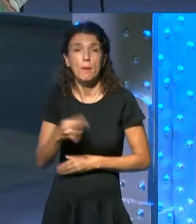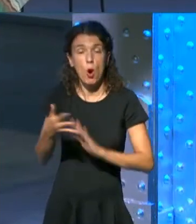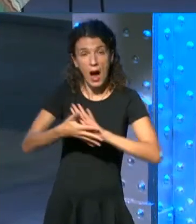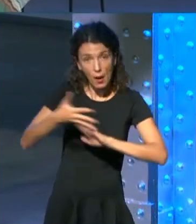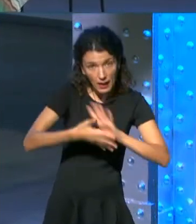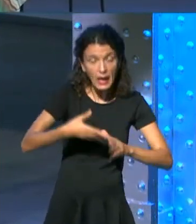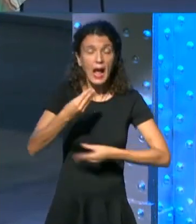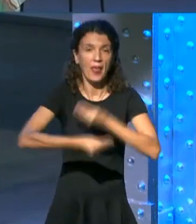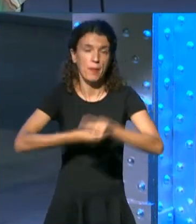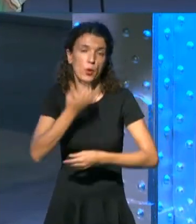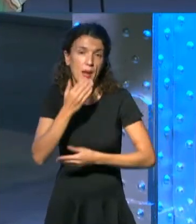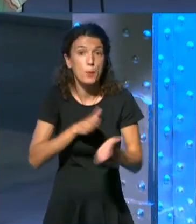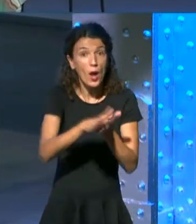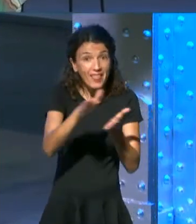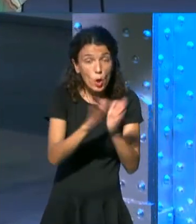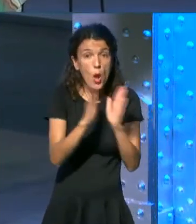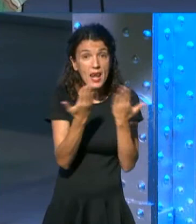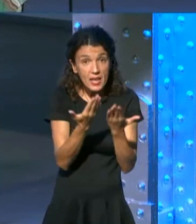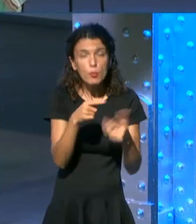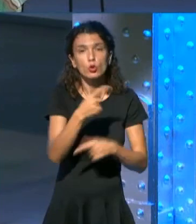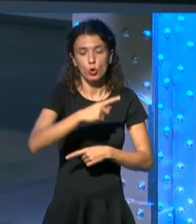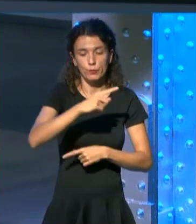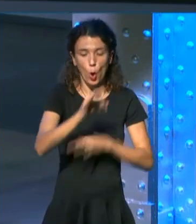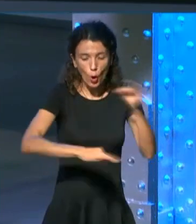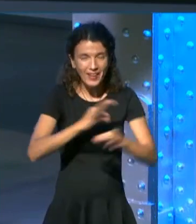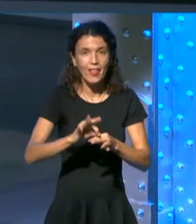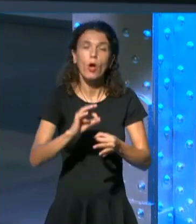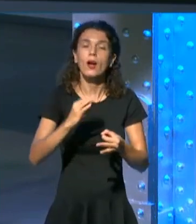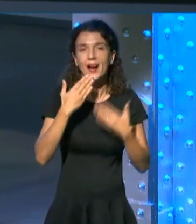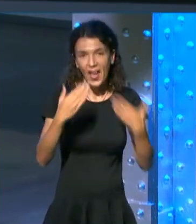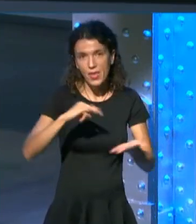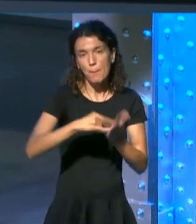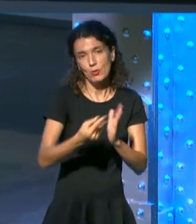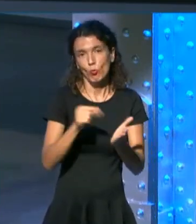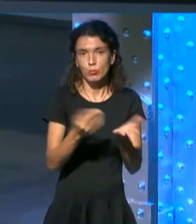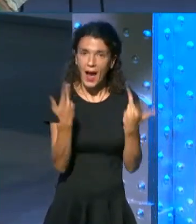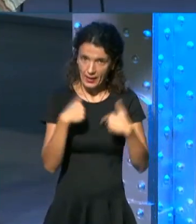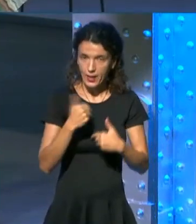hacer la edición del libro, nosotros nos organizamos con métodos ágiles.